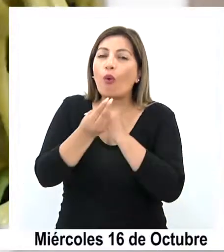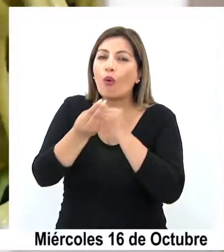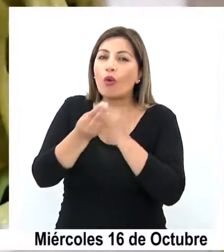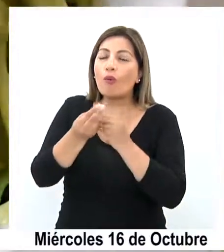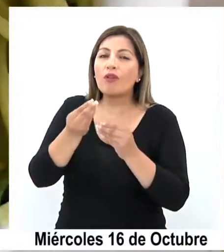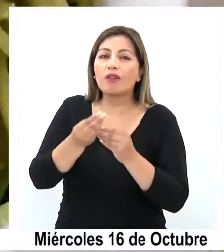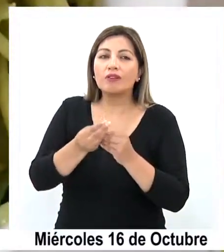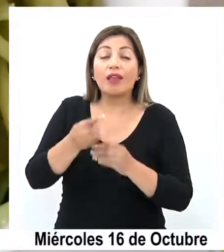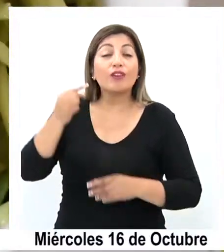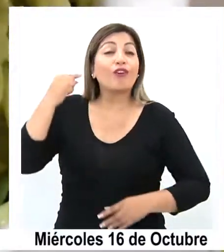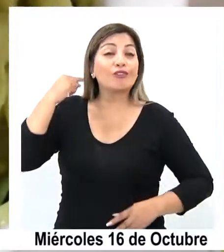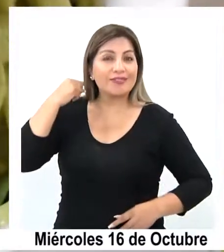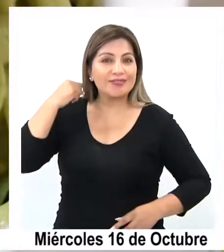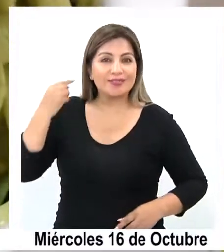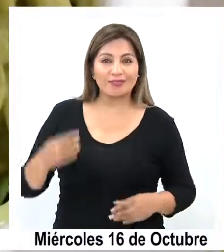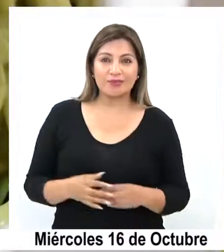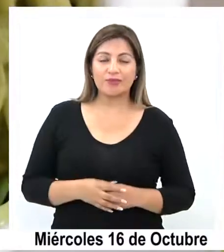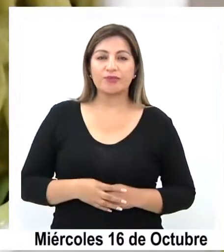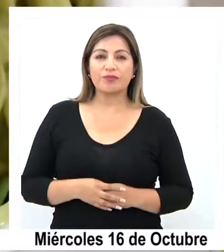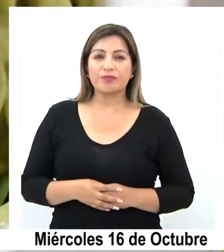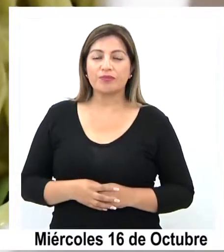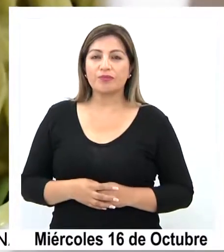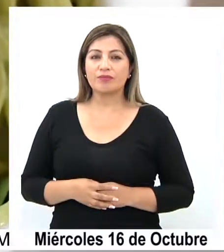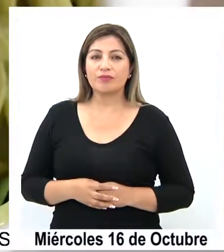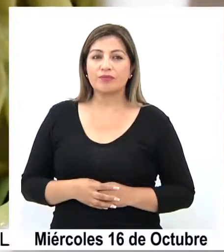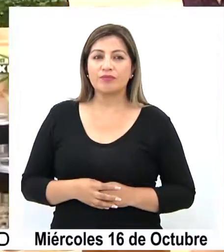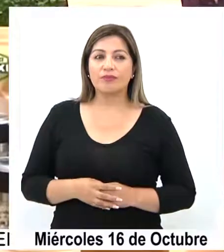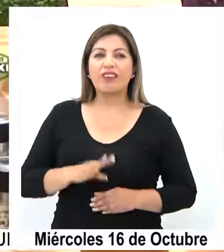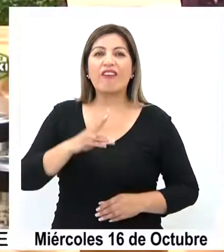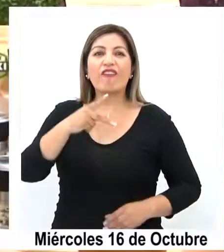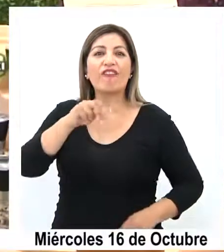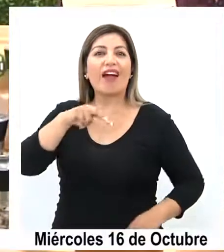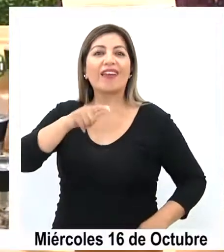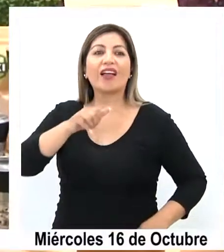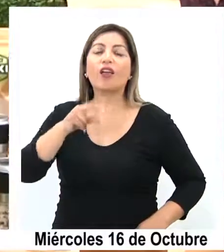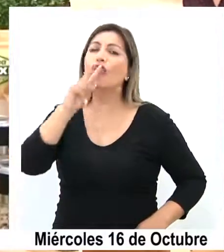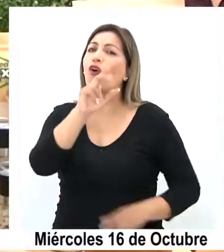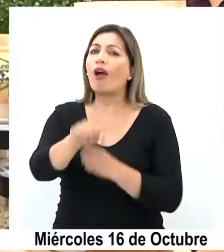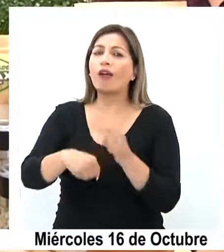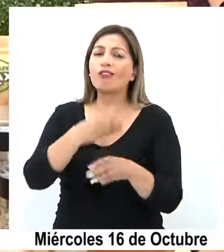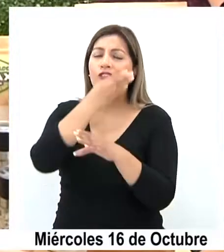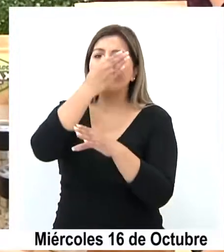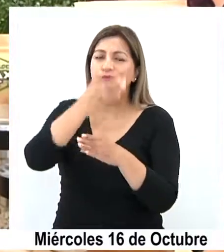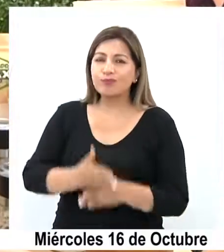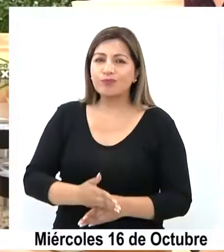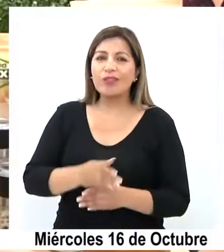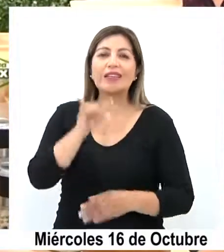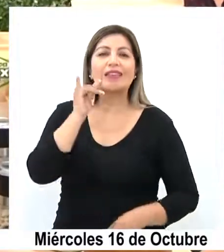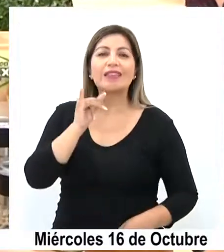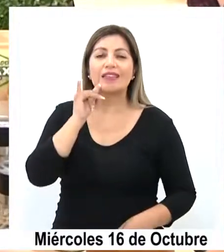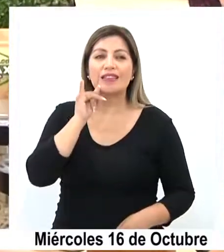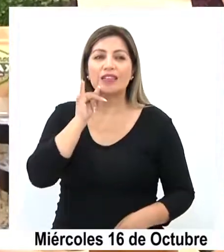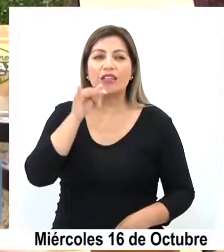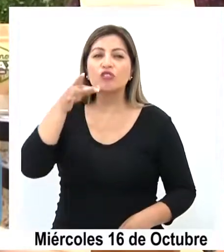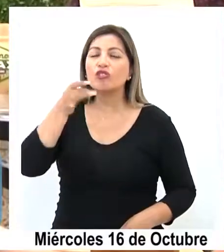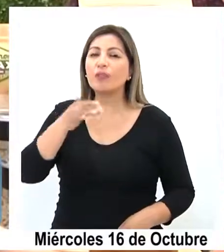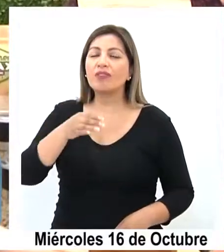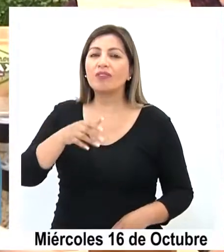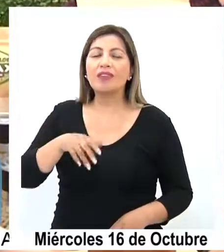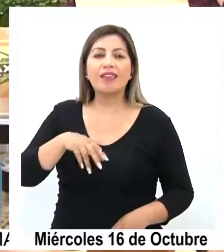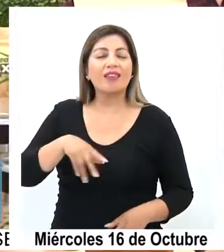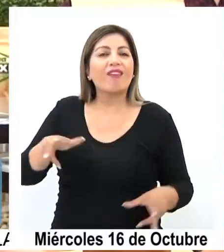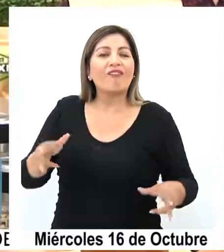alimentación consciente. Vanga lleva dos años acá en Iquique, nuestra opción es comida solo